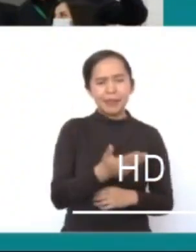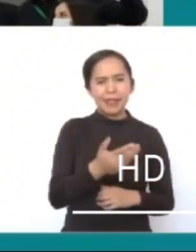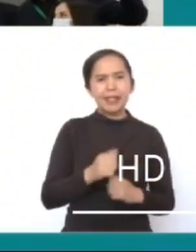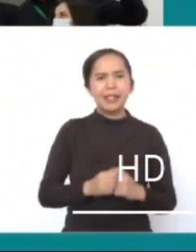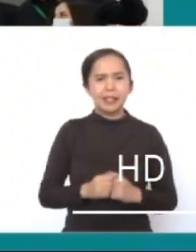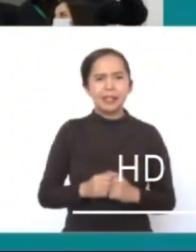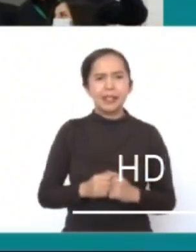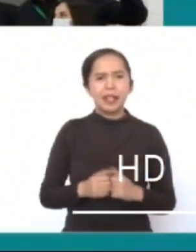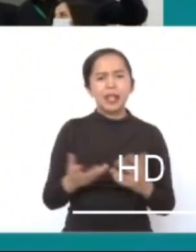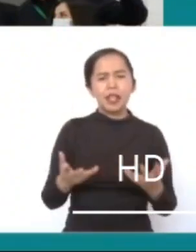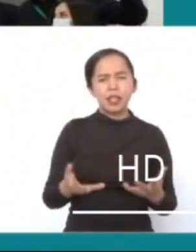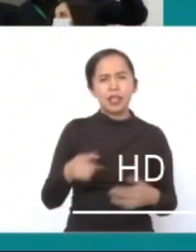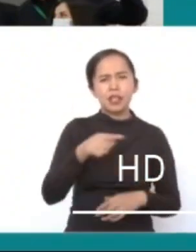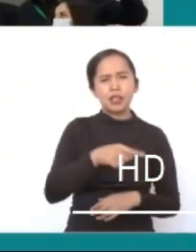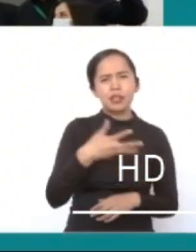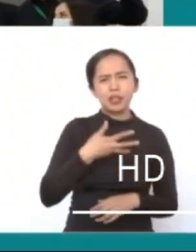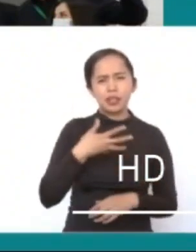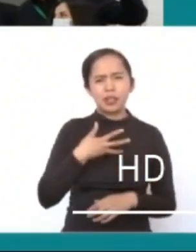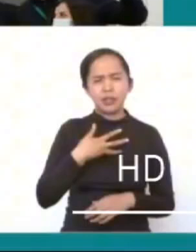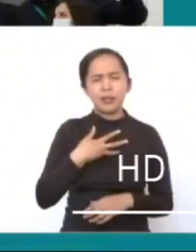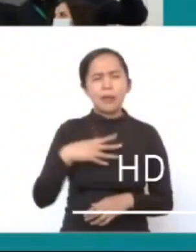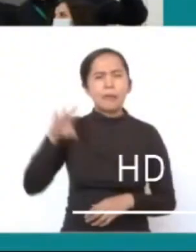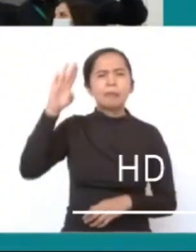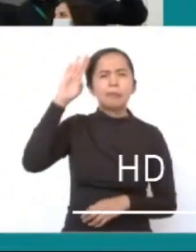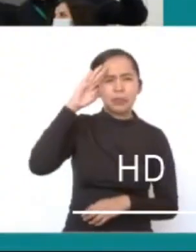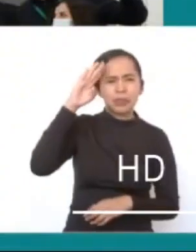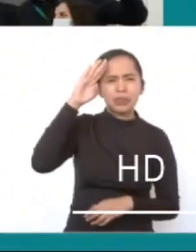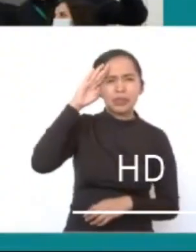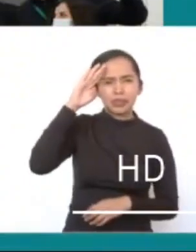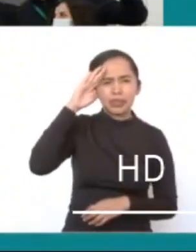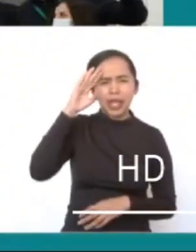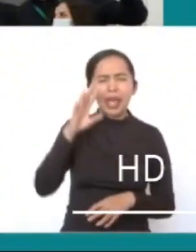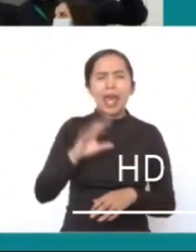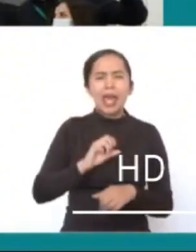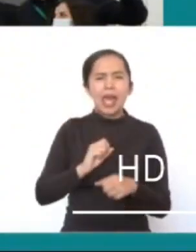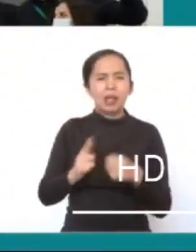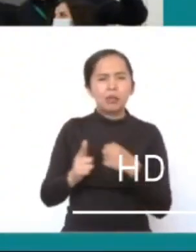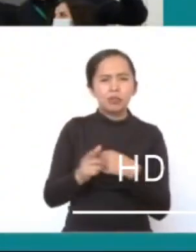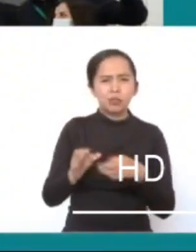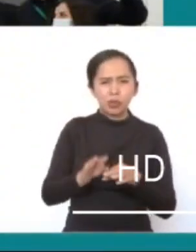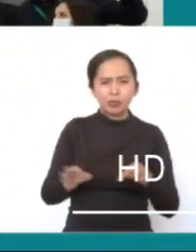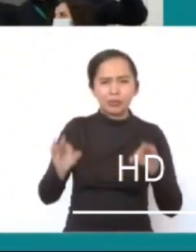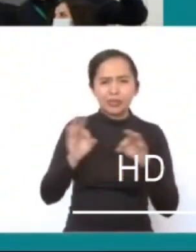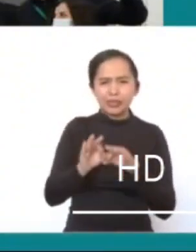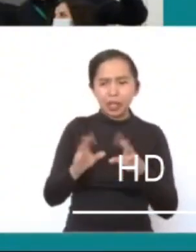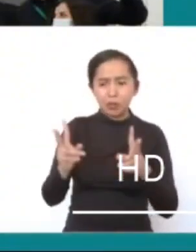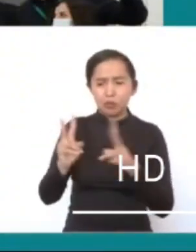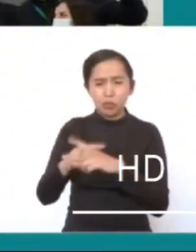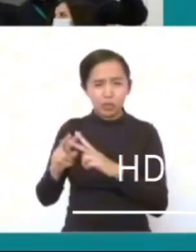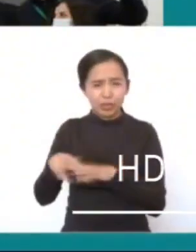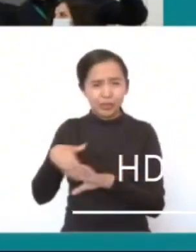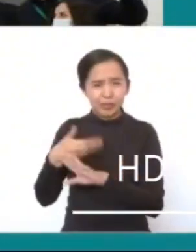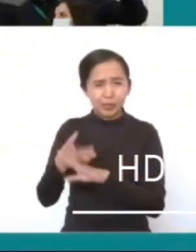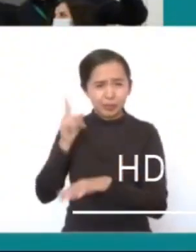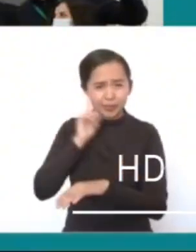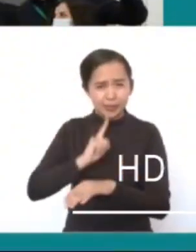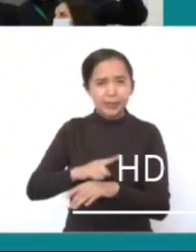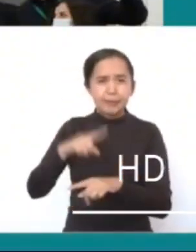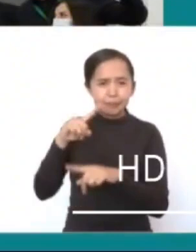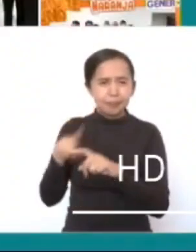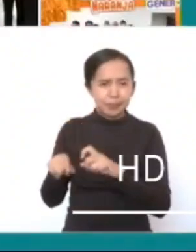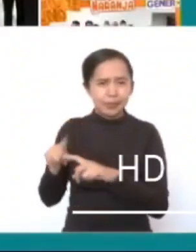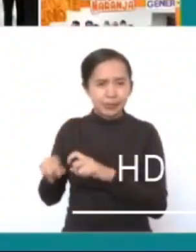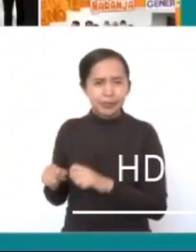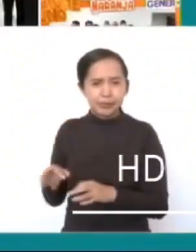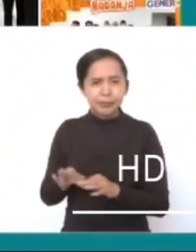estableciendo ese vínculo de sensibilización respecto de la importancia de la erradicación de la violencia que sufren las